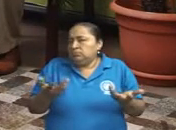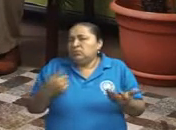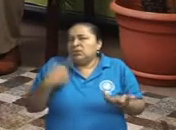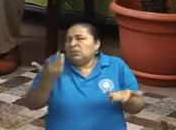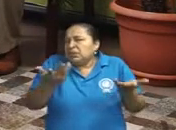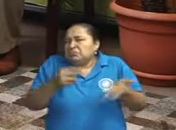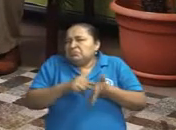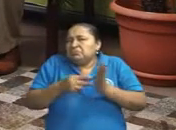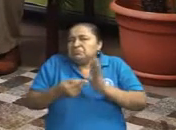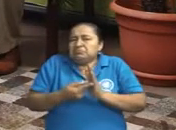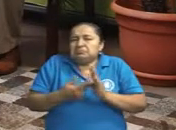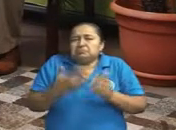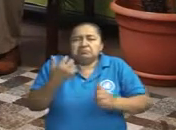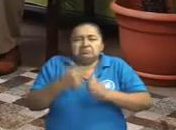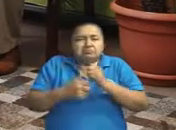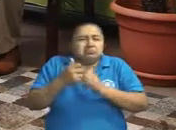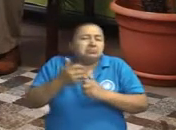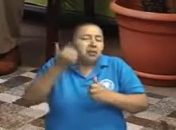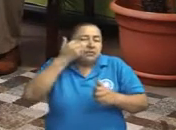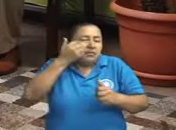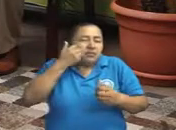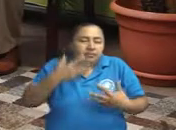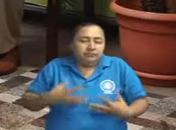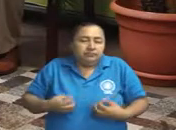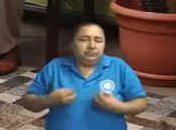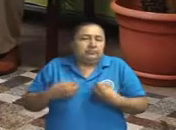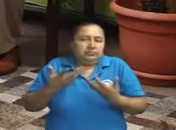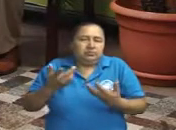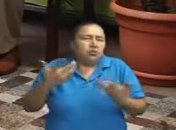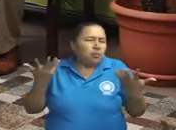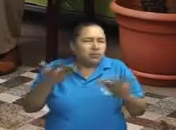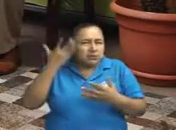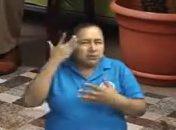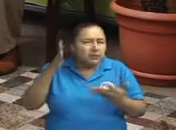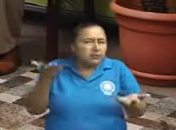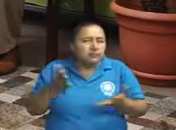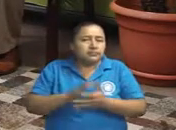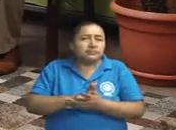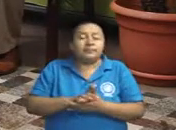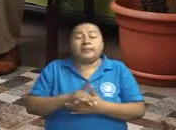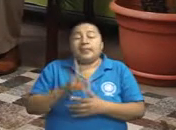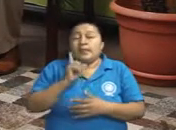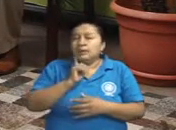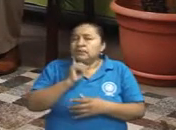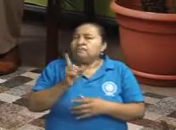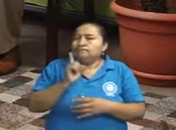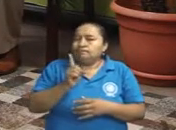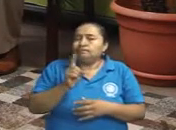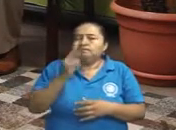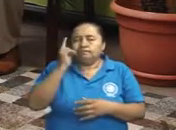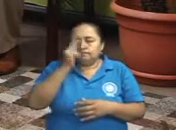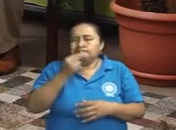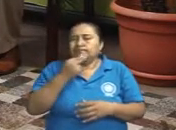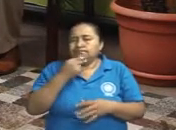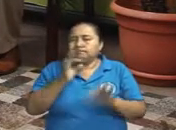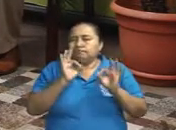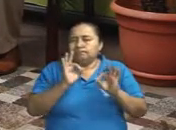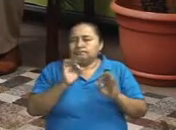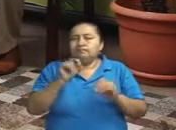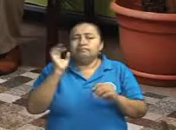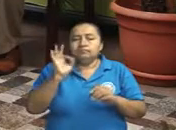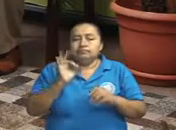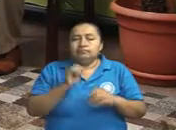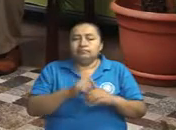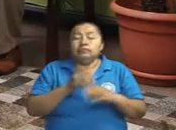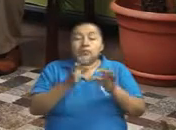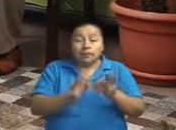dan esta enfermedad a aquellas personas que están iniciando con ella? Bueno, esa es una pregunta muy útil. Es